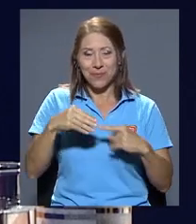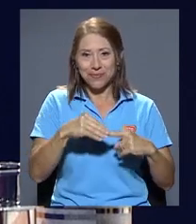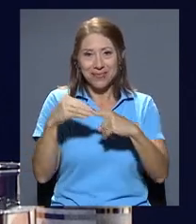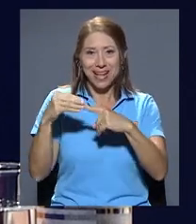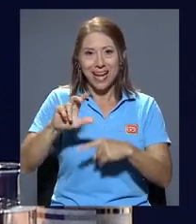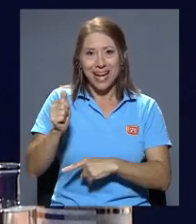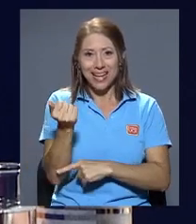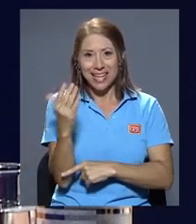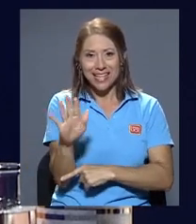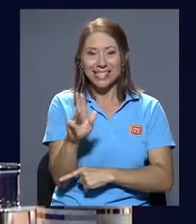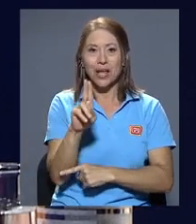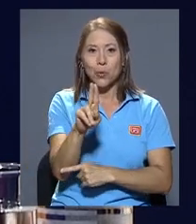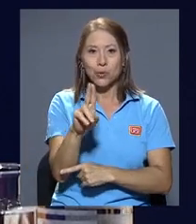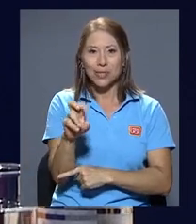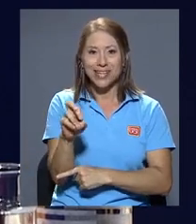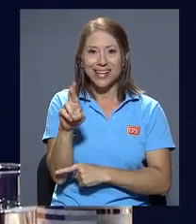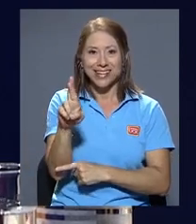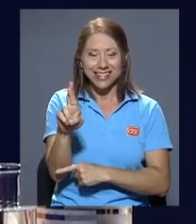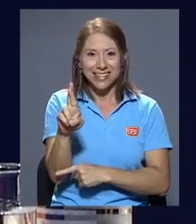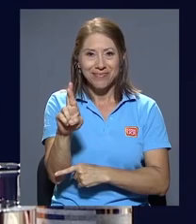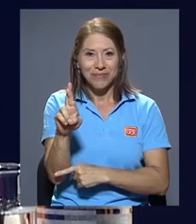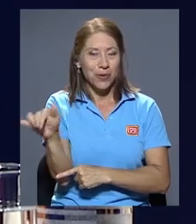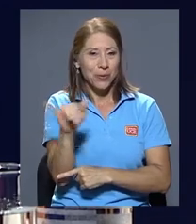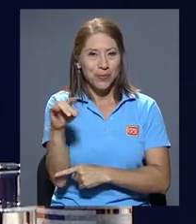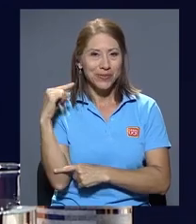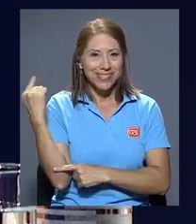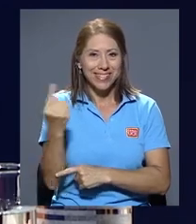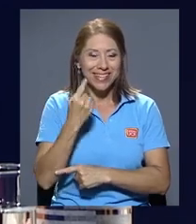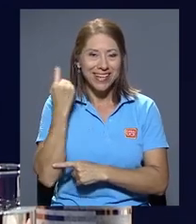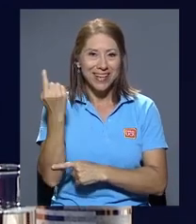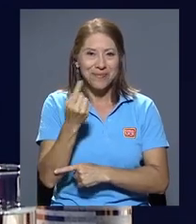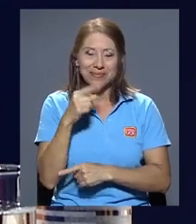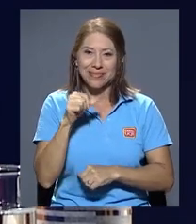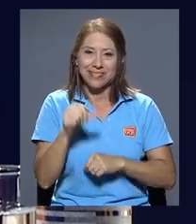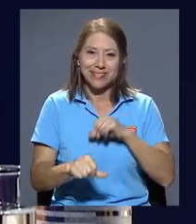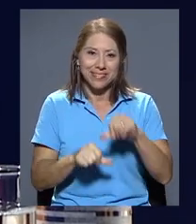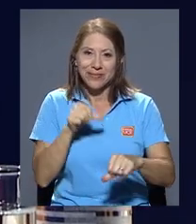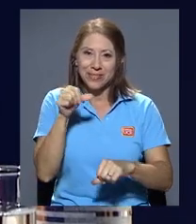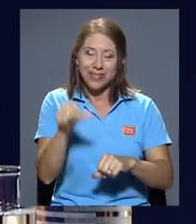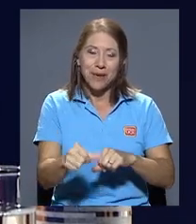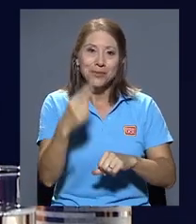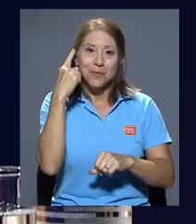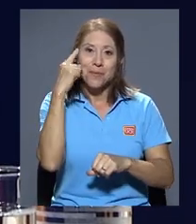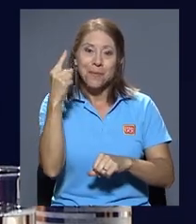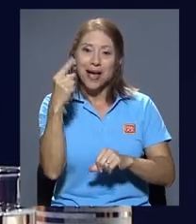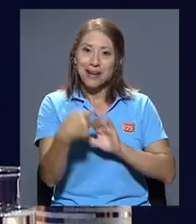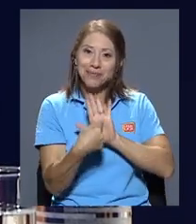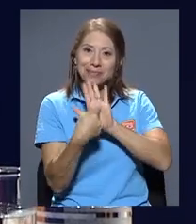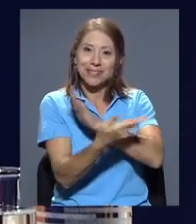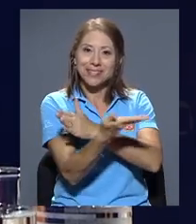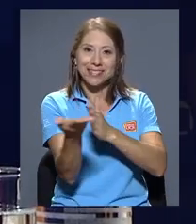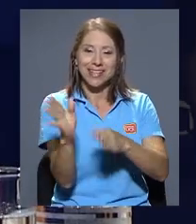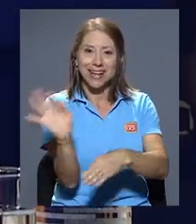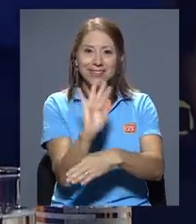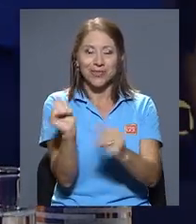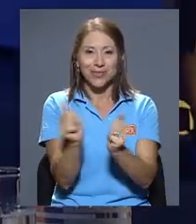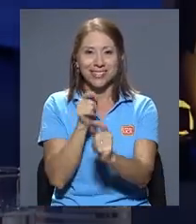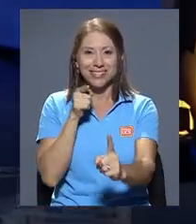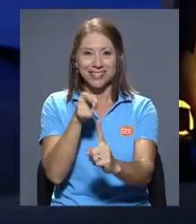UCR, en donde, como siempre, nos esforzamos para llevarle a usted televisión con sentido.